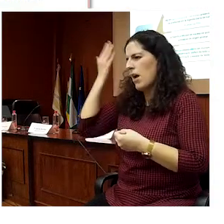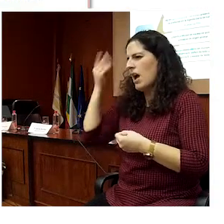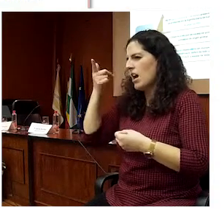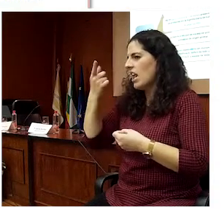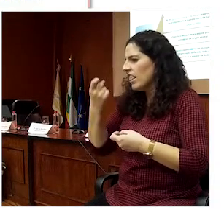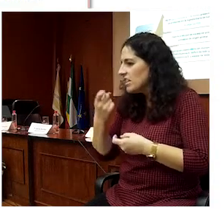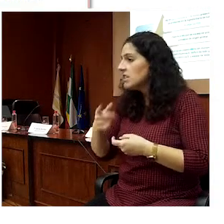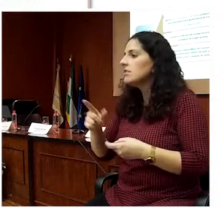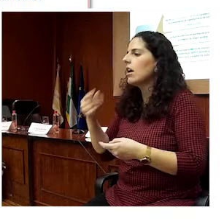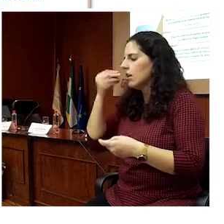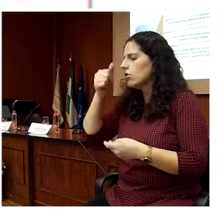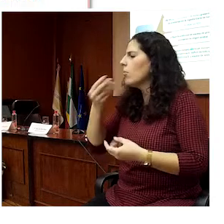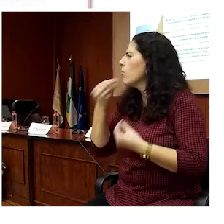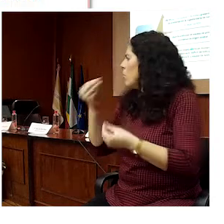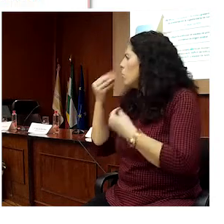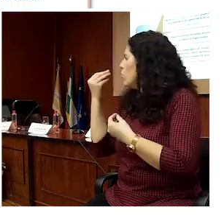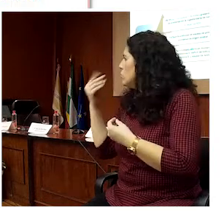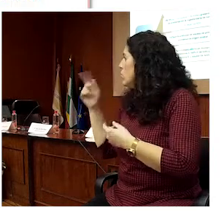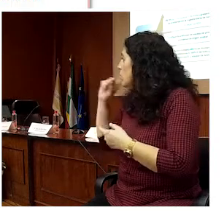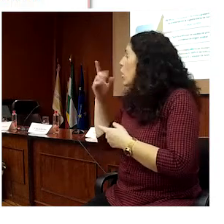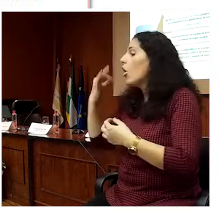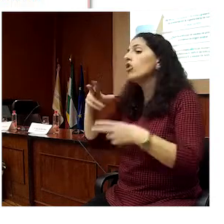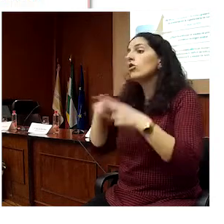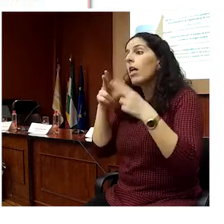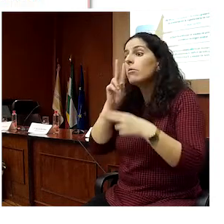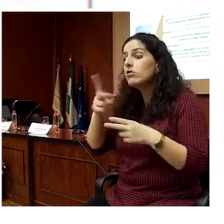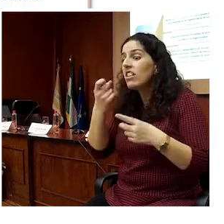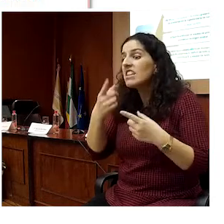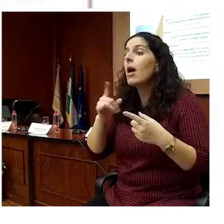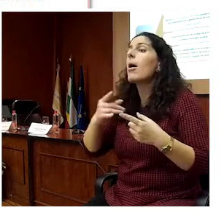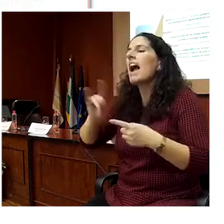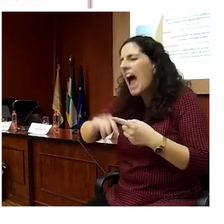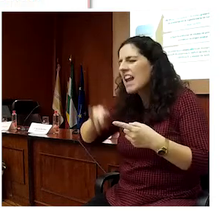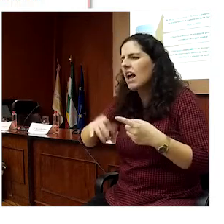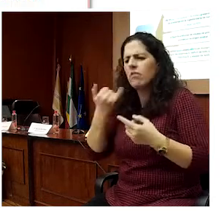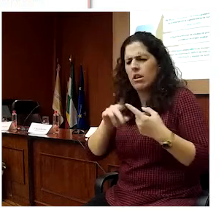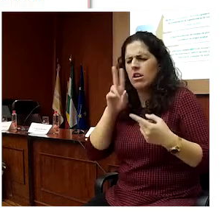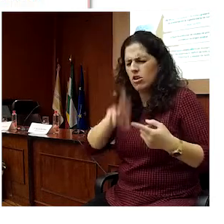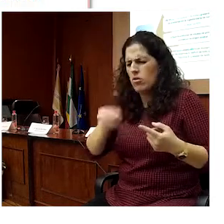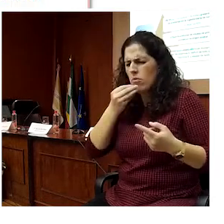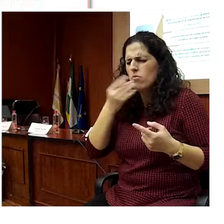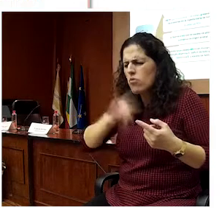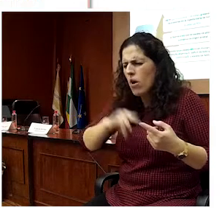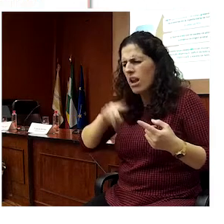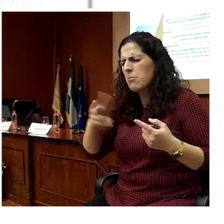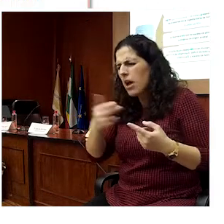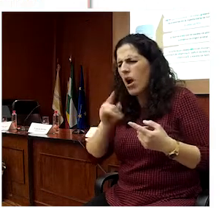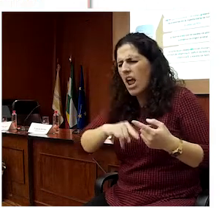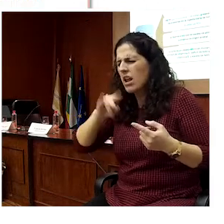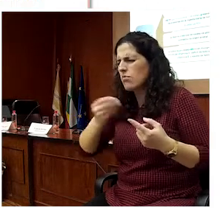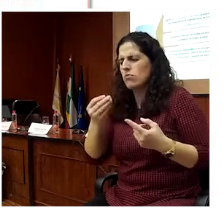superior a las recomendaciones internacionales respecto a las proteínas. Y que además, hasta